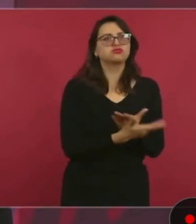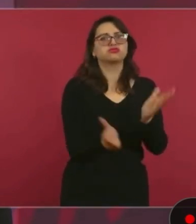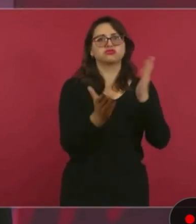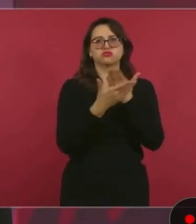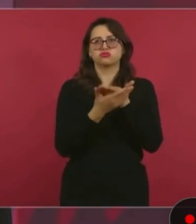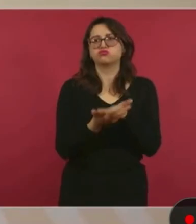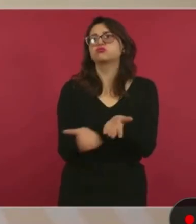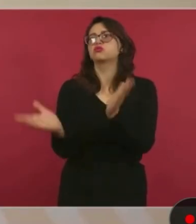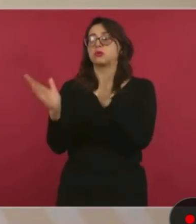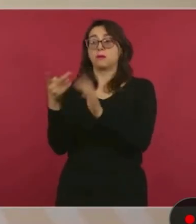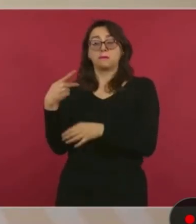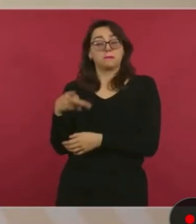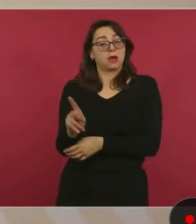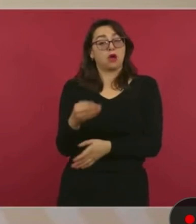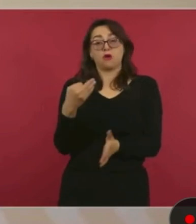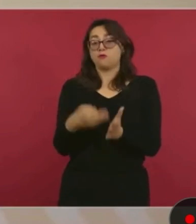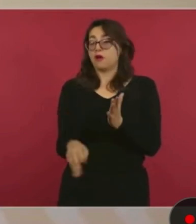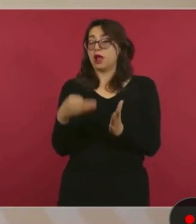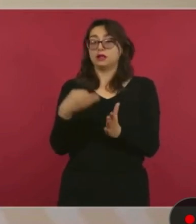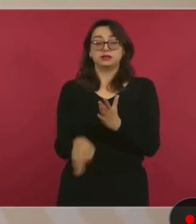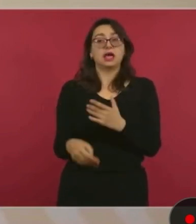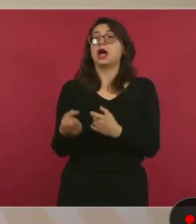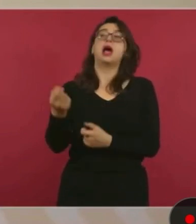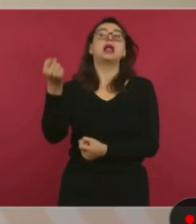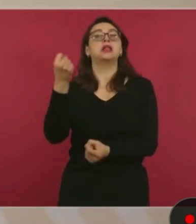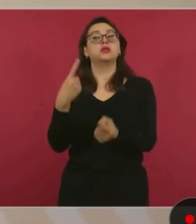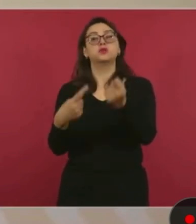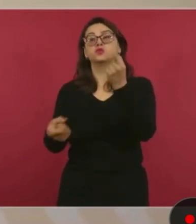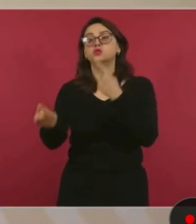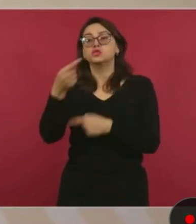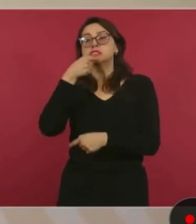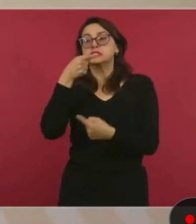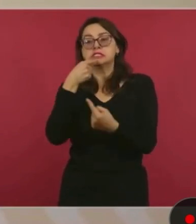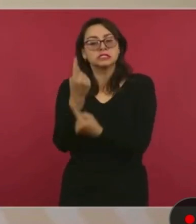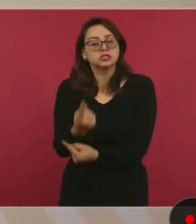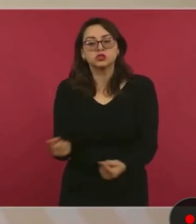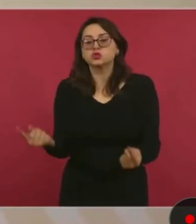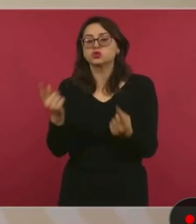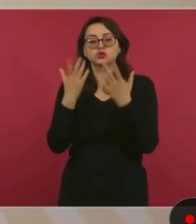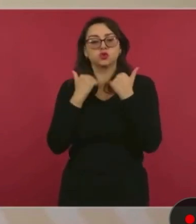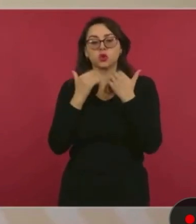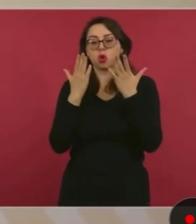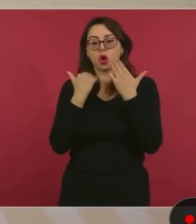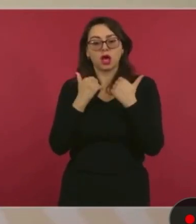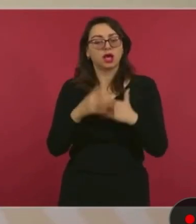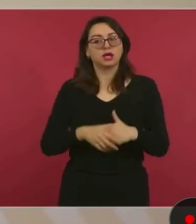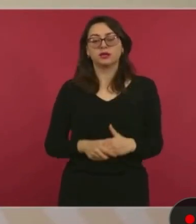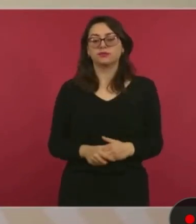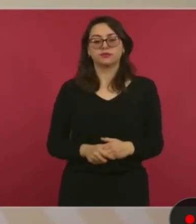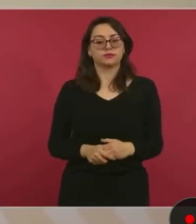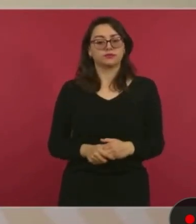todos. En el caso de el nivel medio superior,